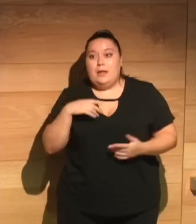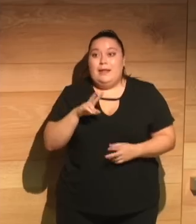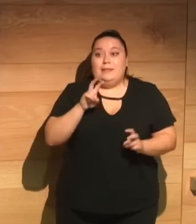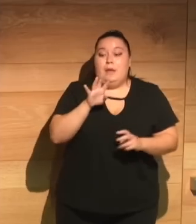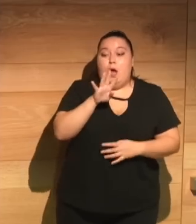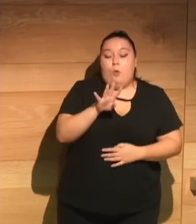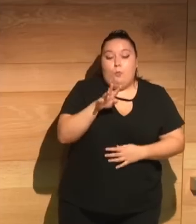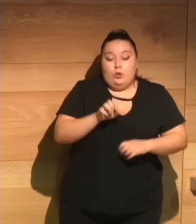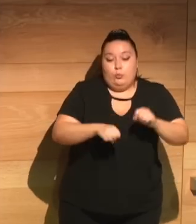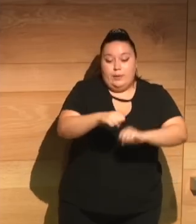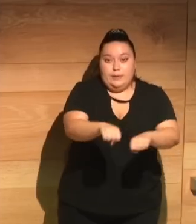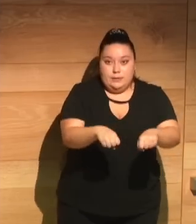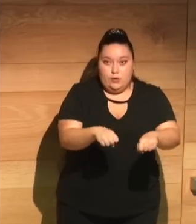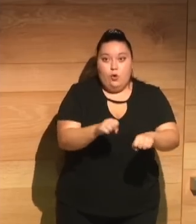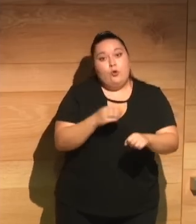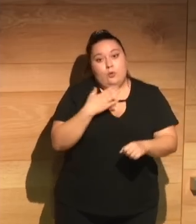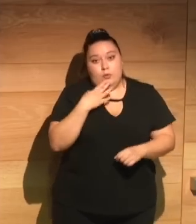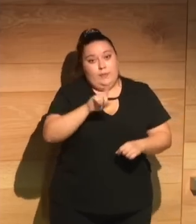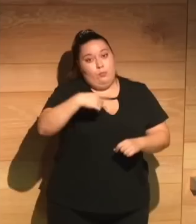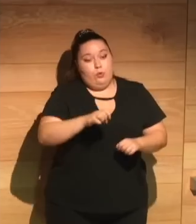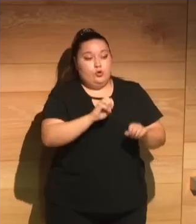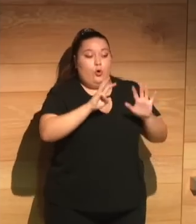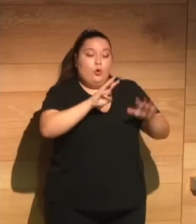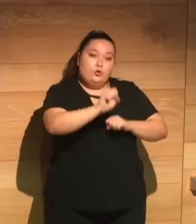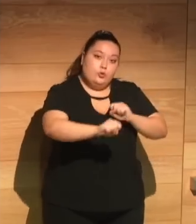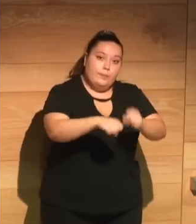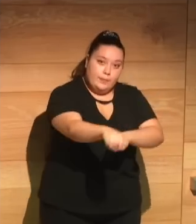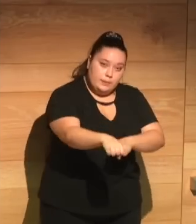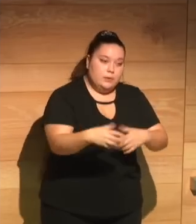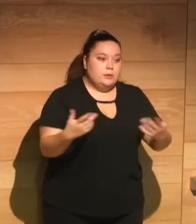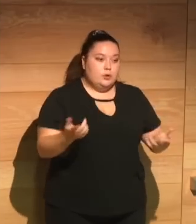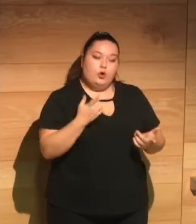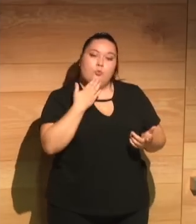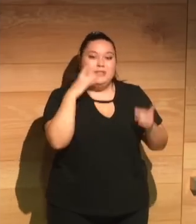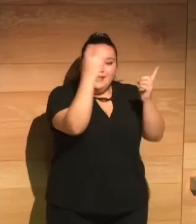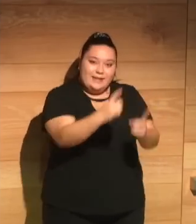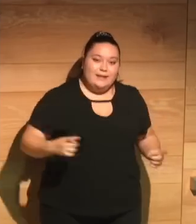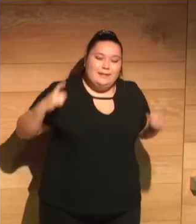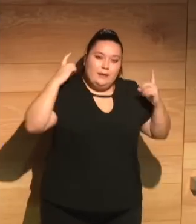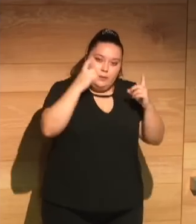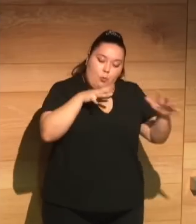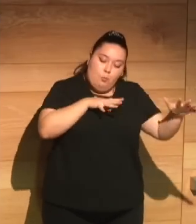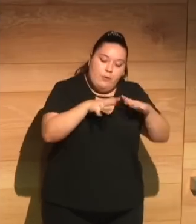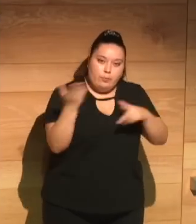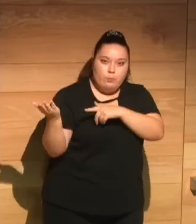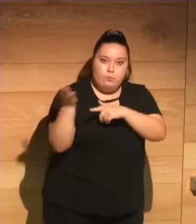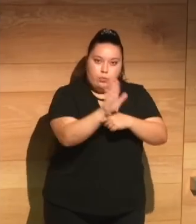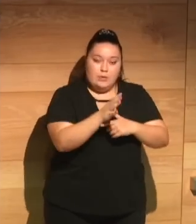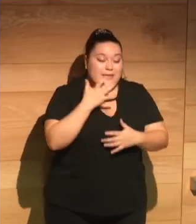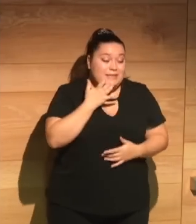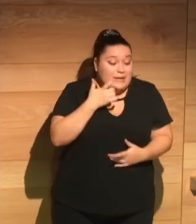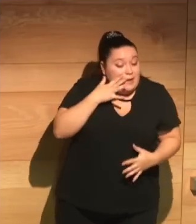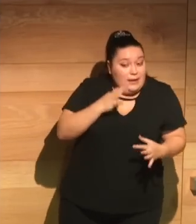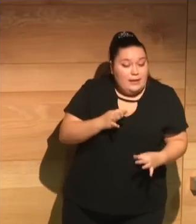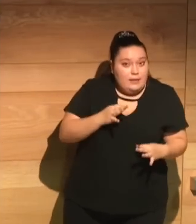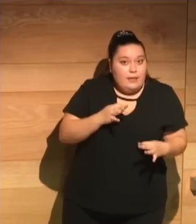se pusieron en un momento determinado, las 8 patas. Claro. Se pusieron en un momento determinado como una... intención de, si quiero reflejar la realidad,